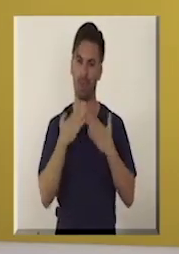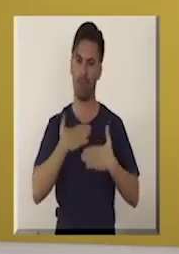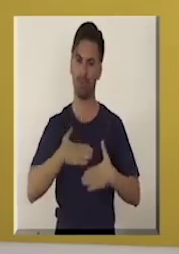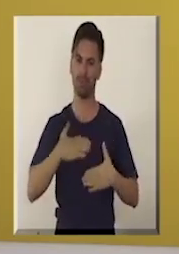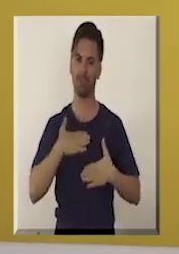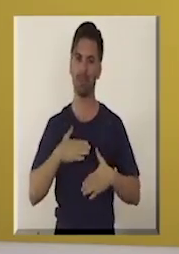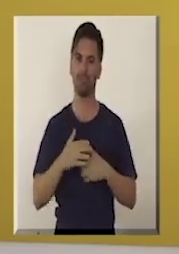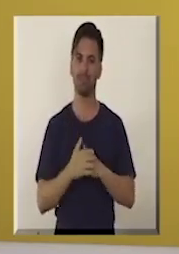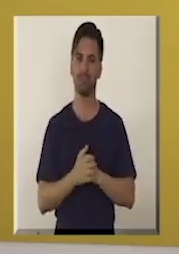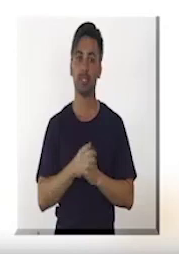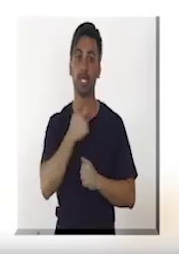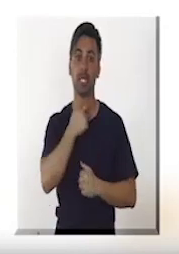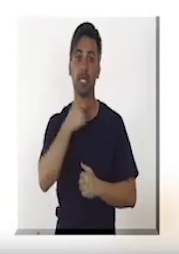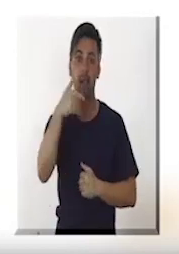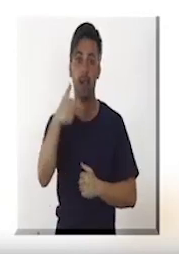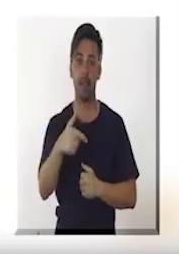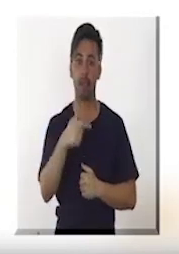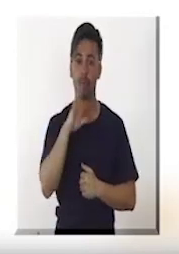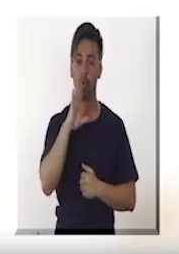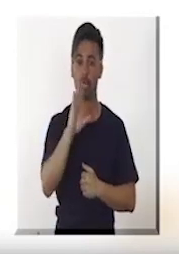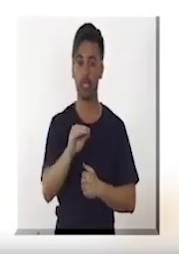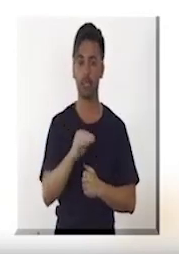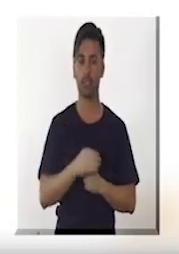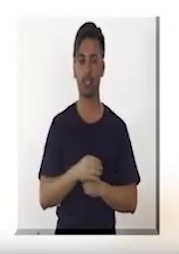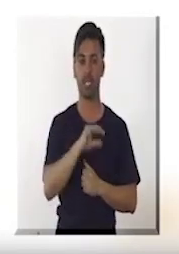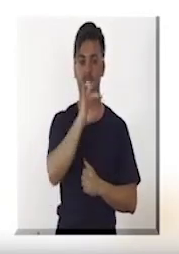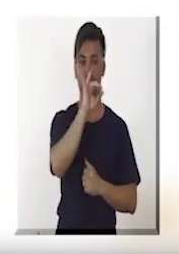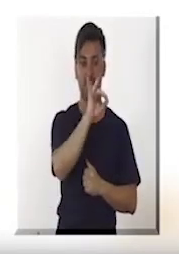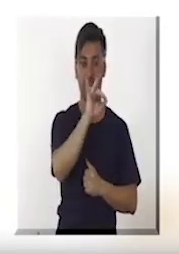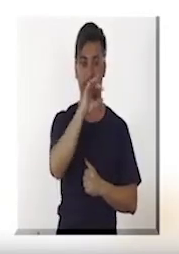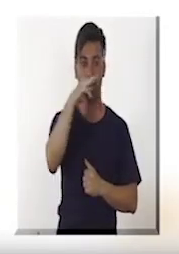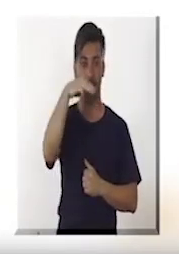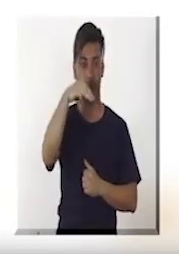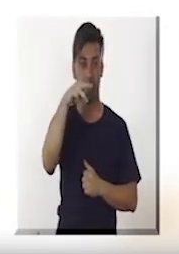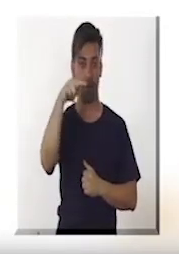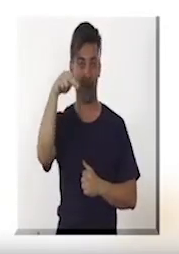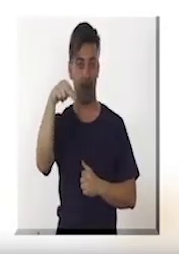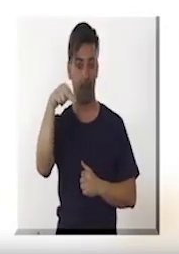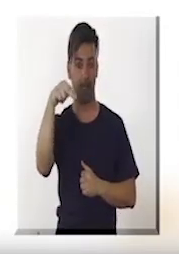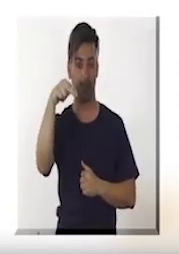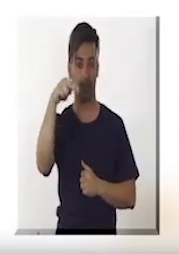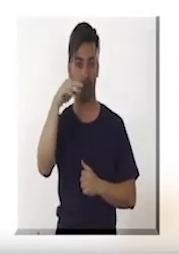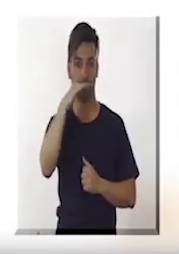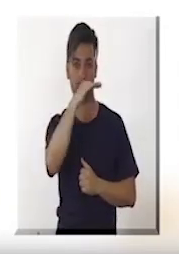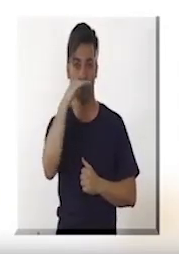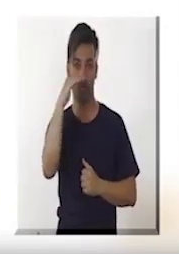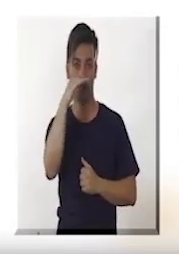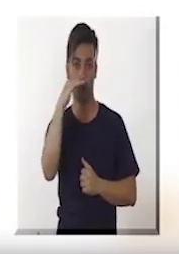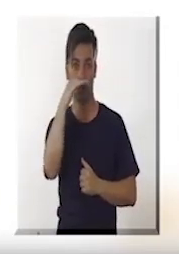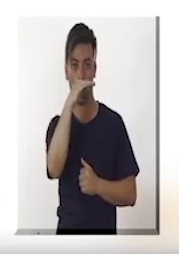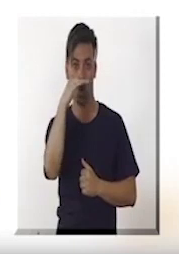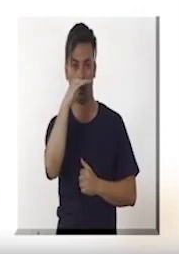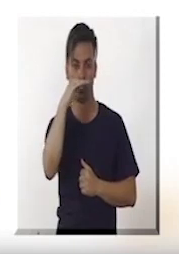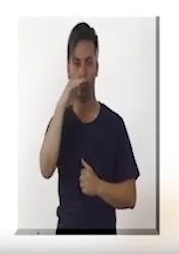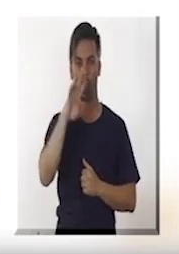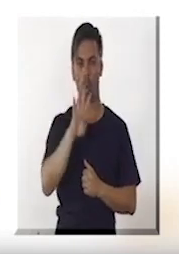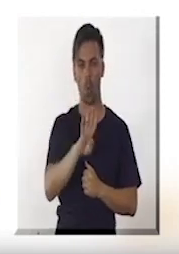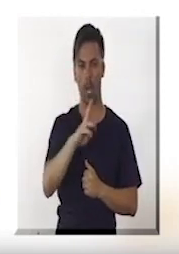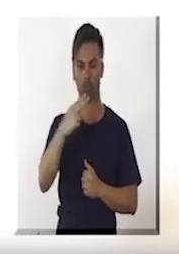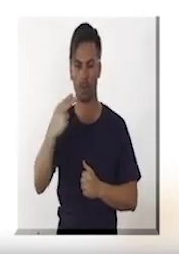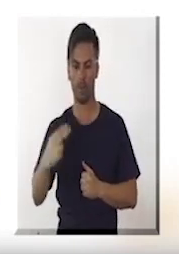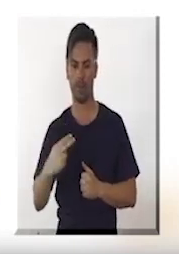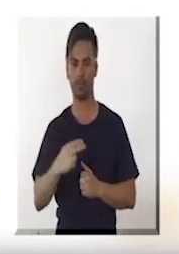dicen 7mn sobre 4p. Observa que en el denominador aparece la variable